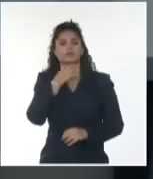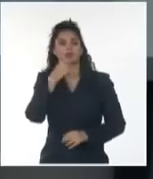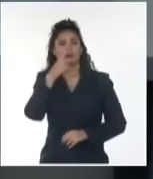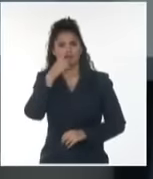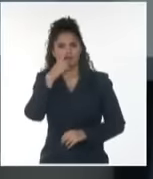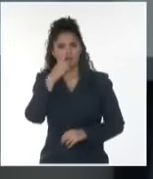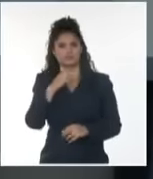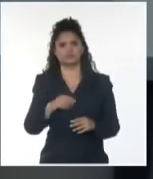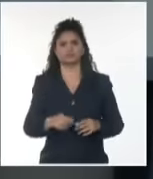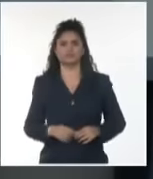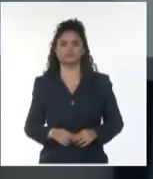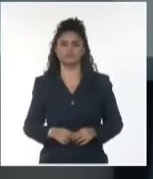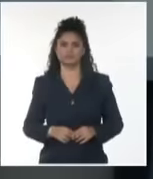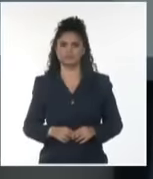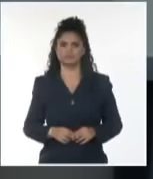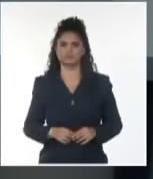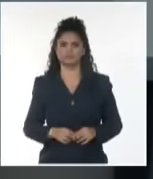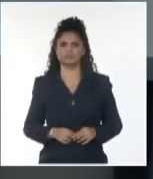el gen culicoide,